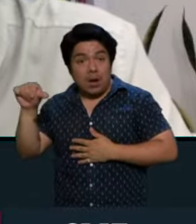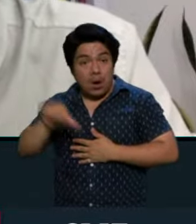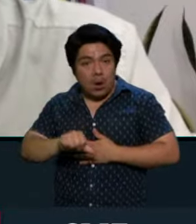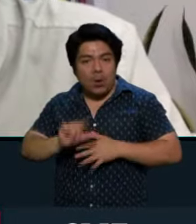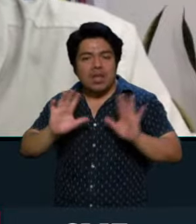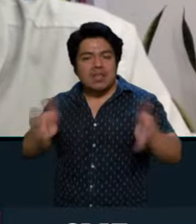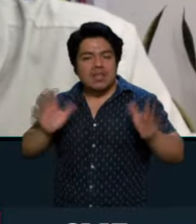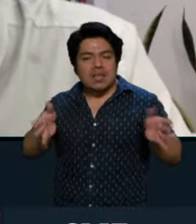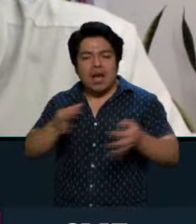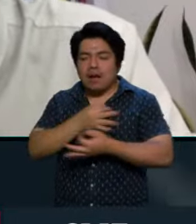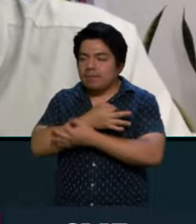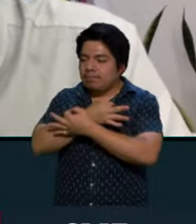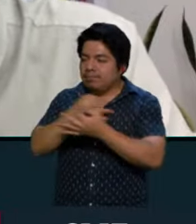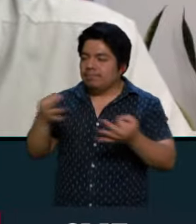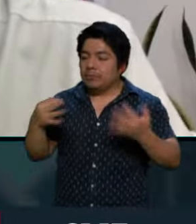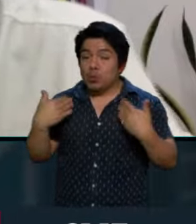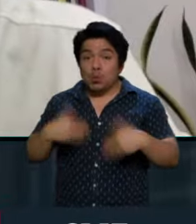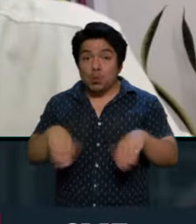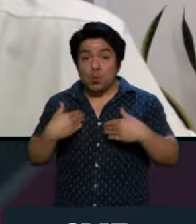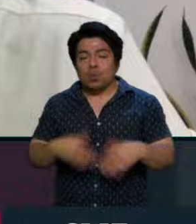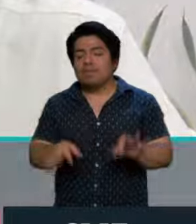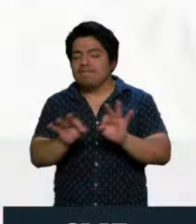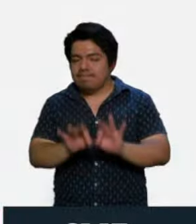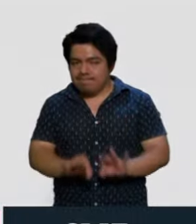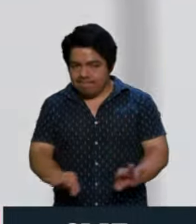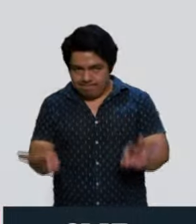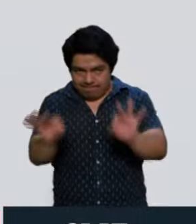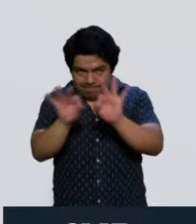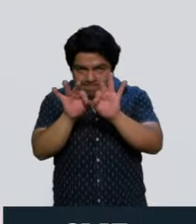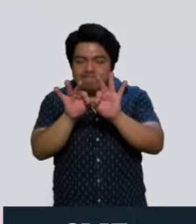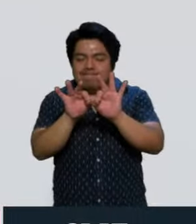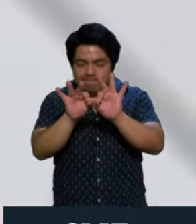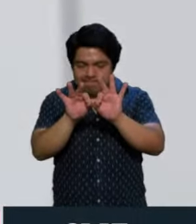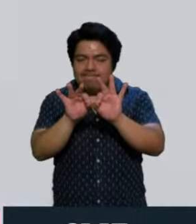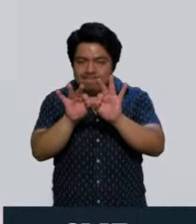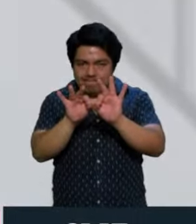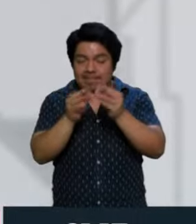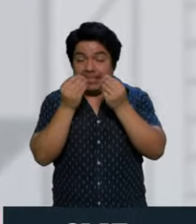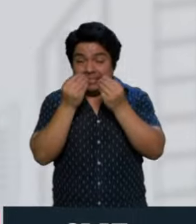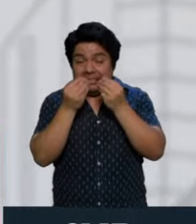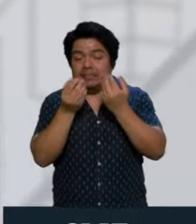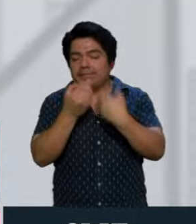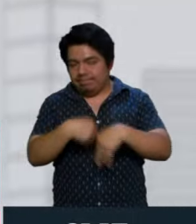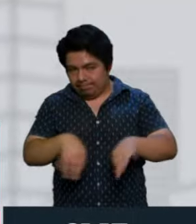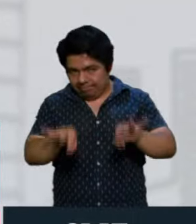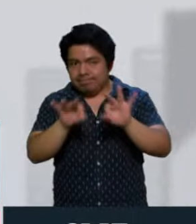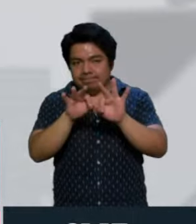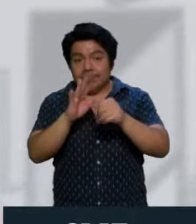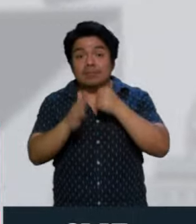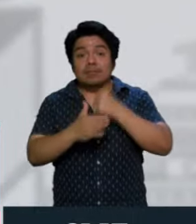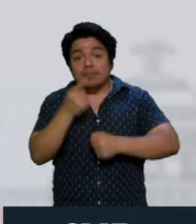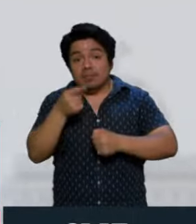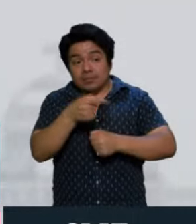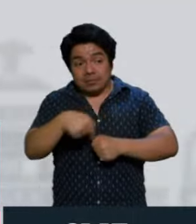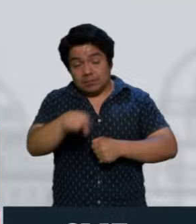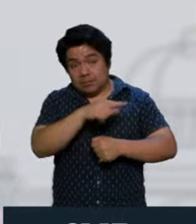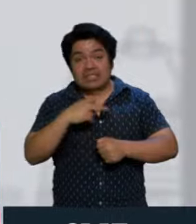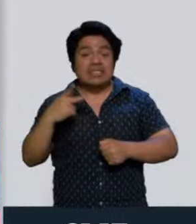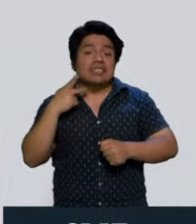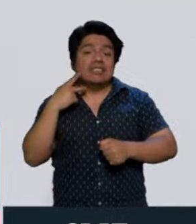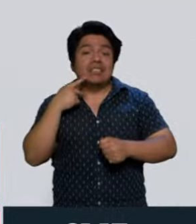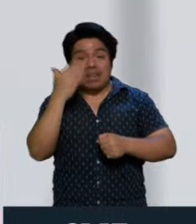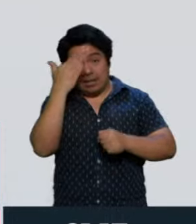muy importante que debo decir es un paso que se da en el fortalecimiento, en el desarrollo de la política